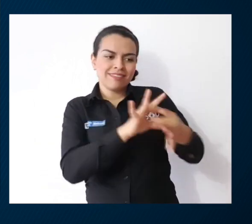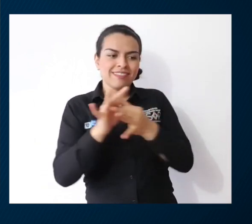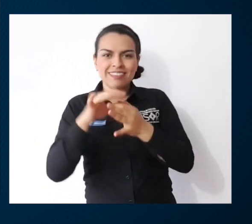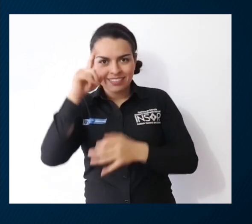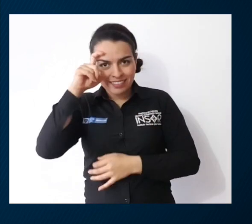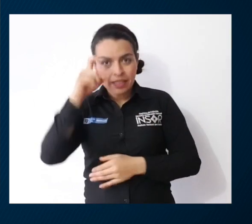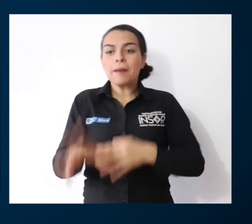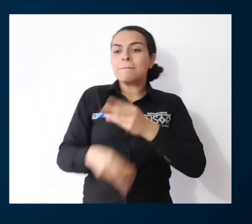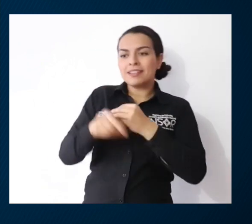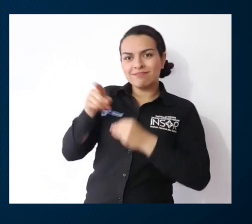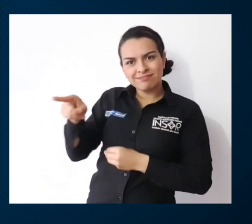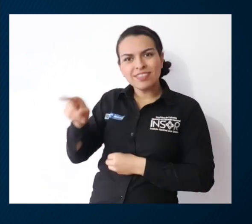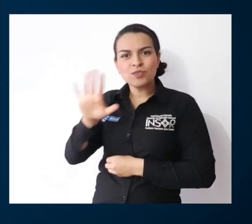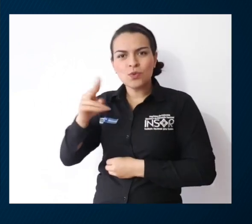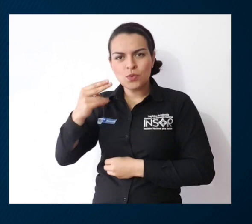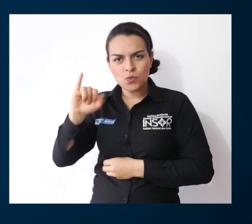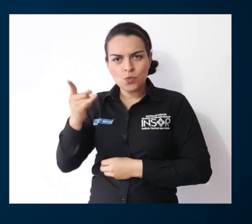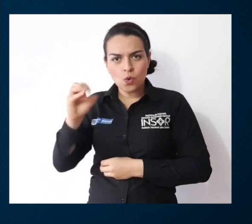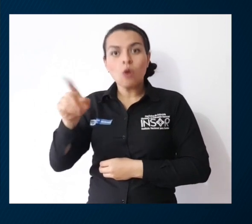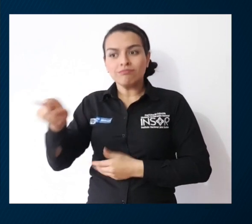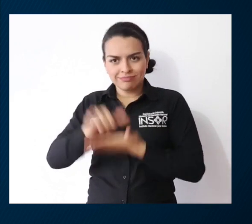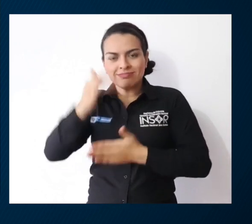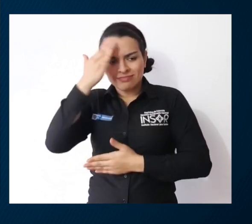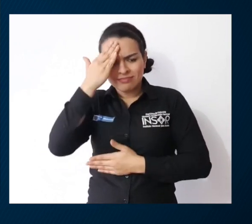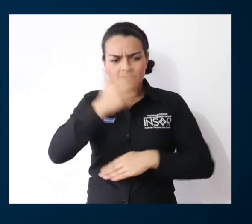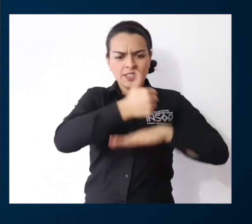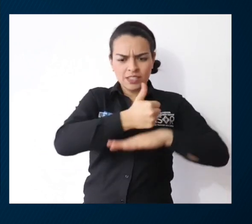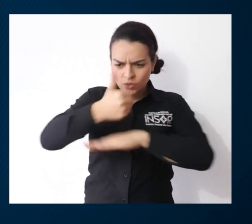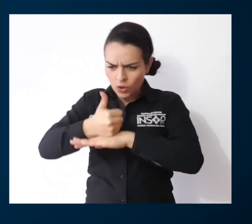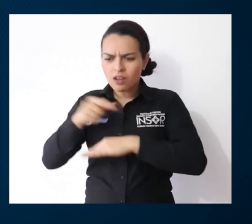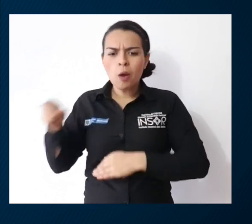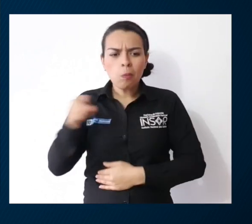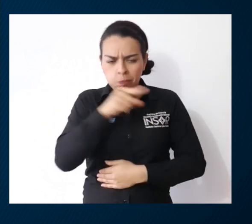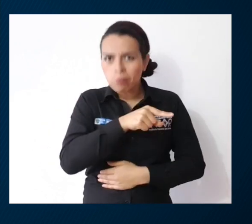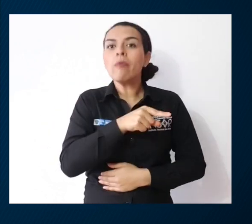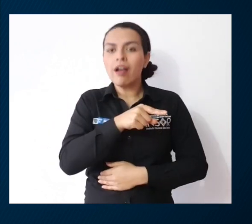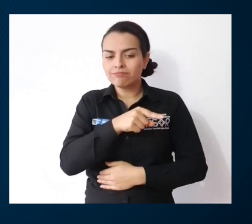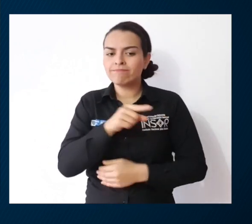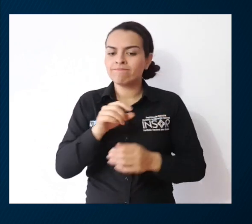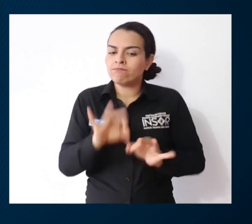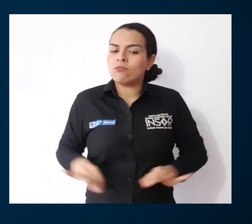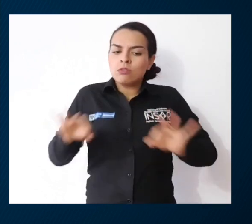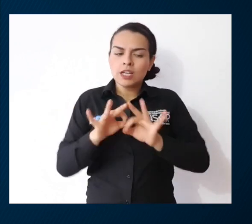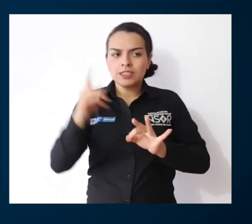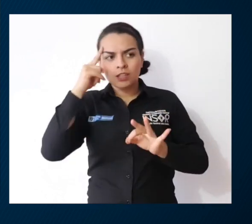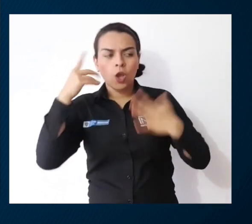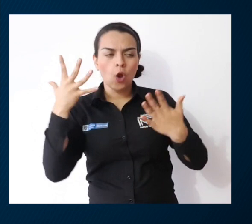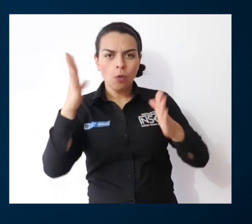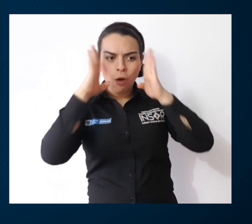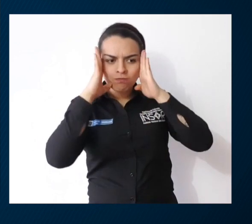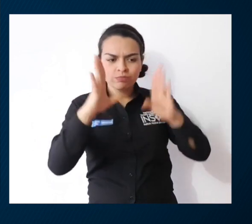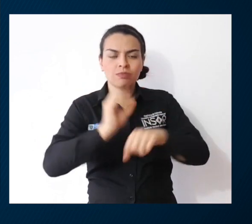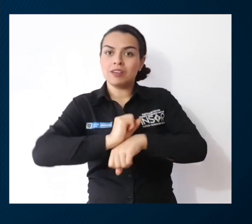contaba Hugo, las autoridades educativas del nivel local y los rectores, pues están abocados a resolver las